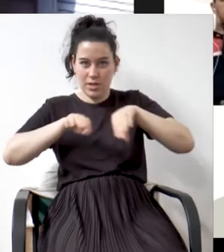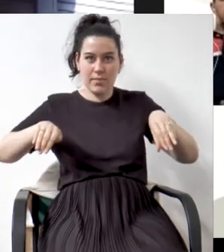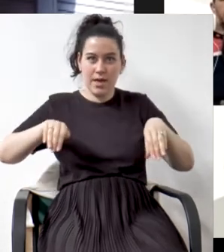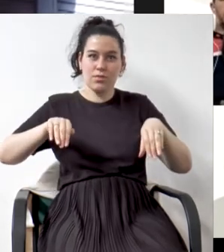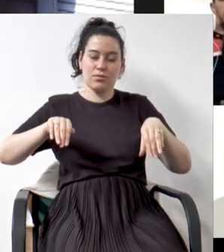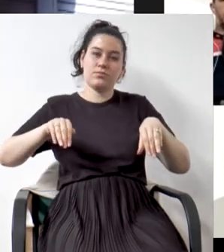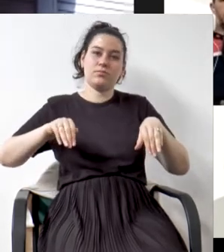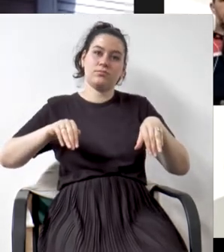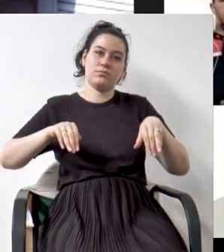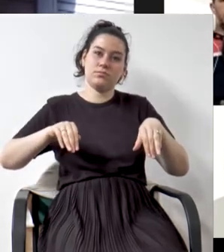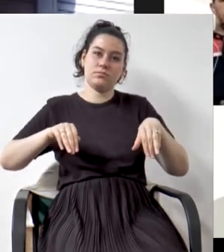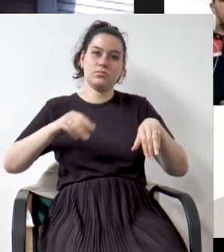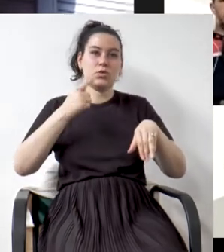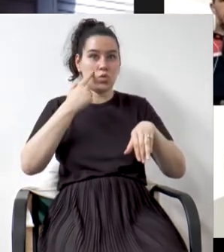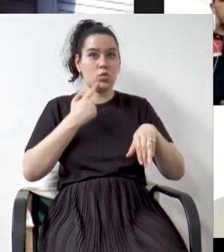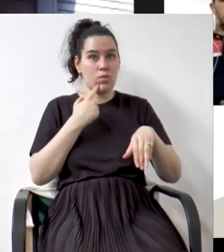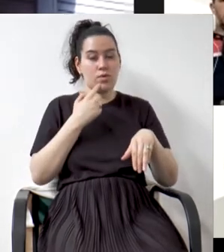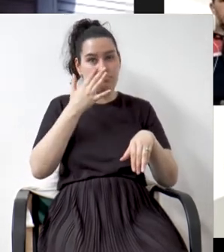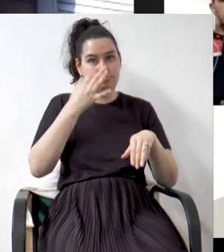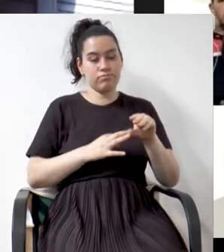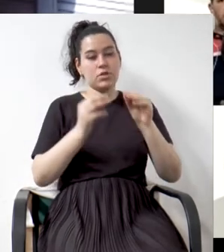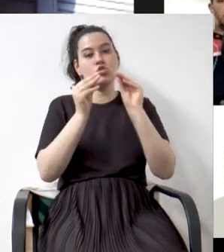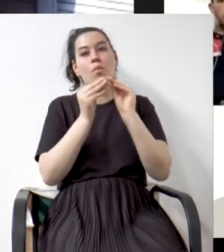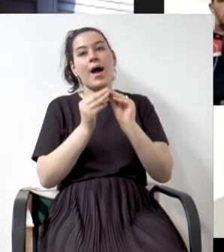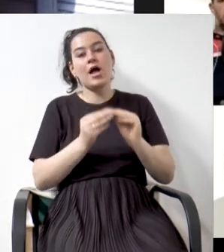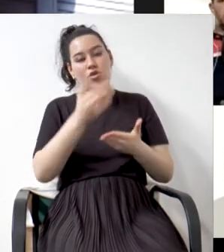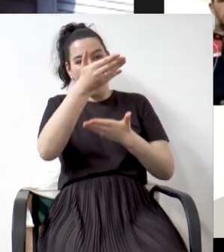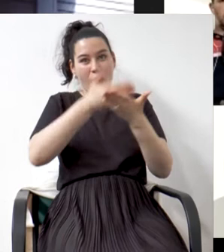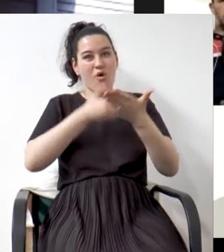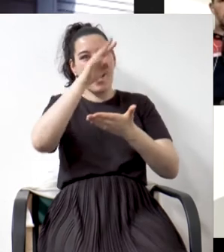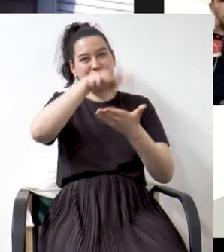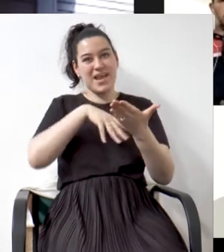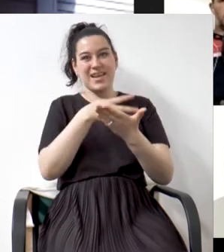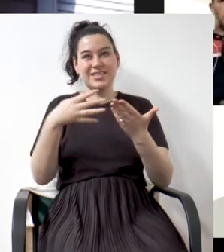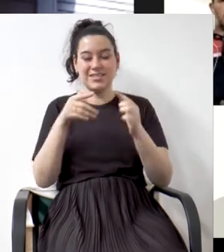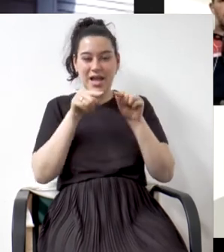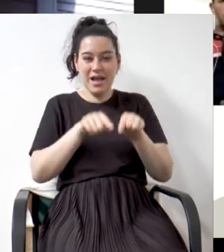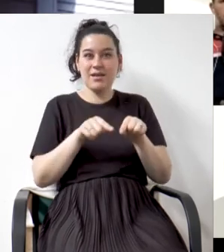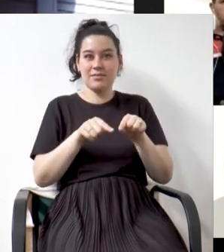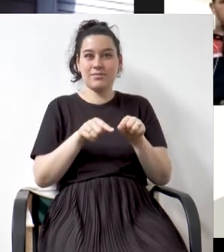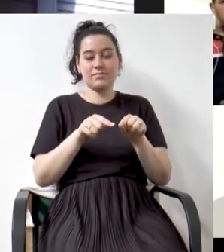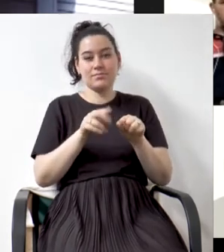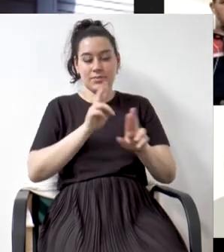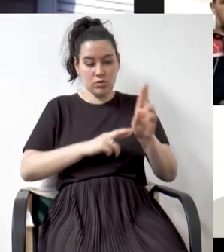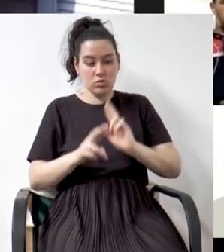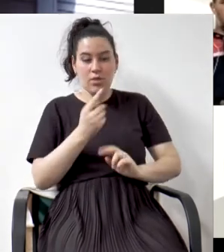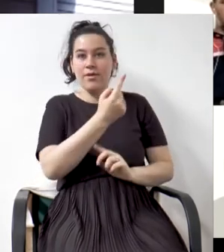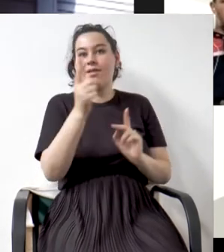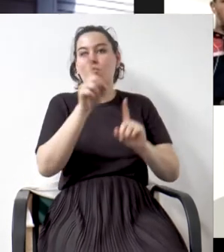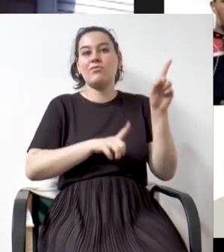digamos, en los números de la sumaria, que es esta planilla donde parte la institución presupuestaria de la